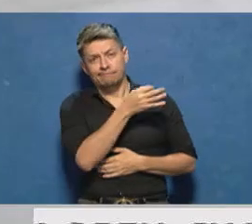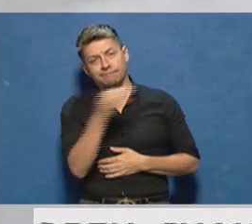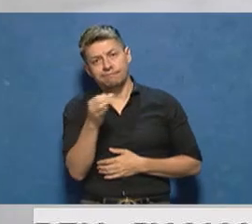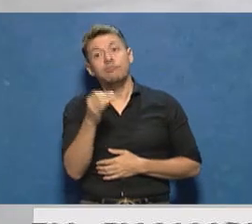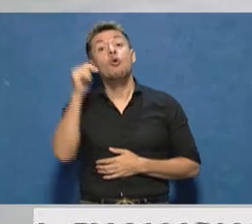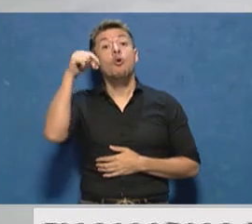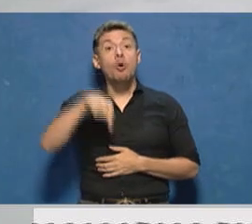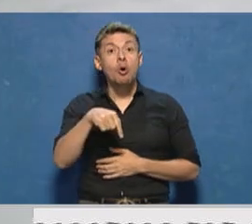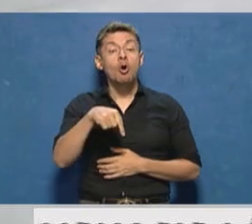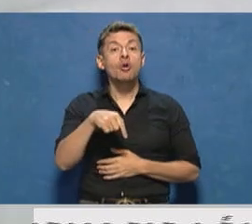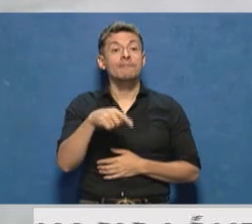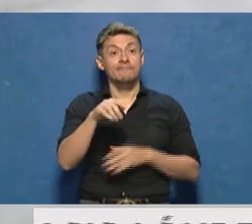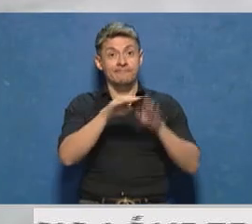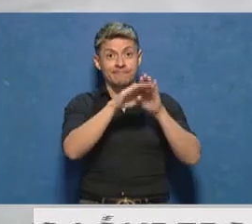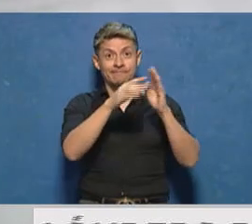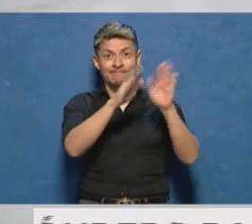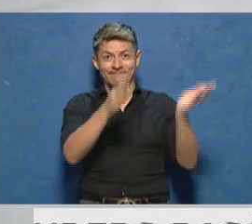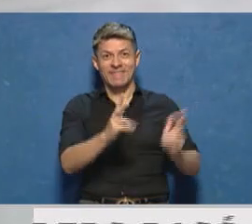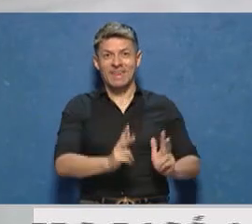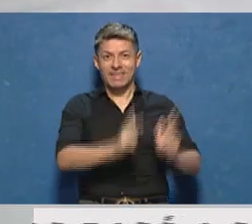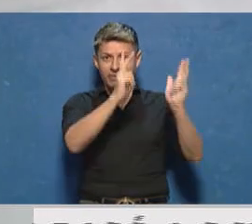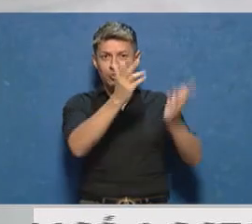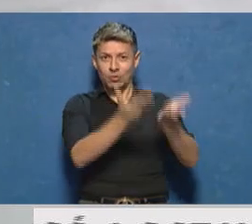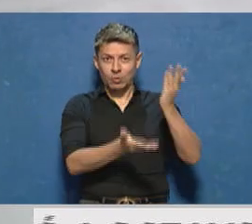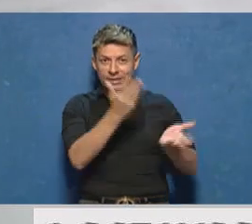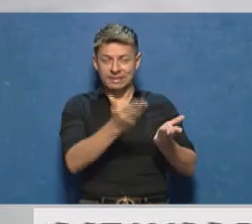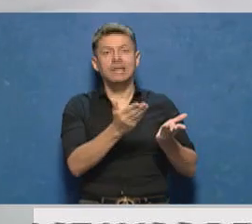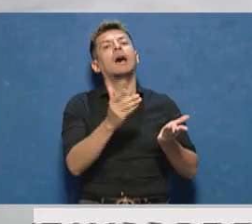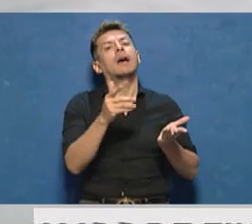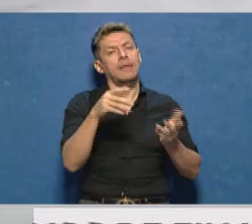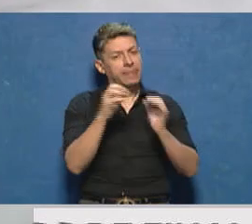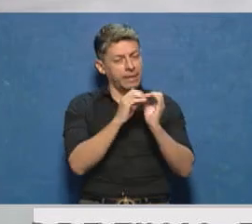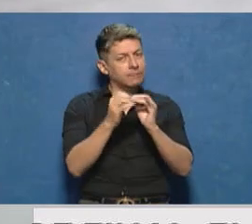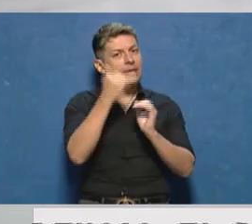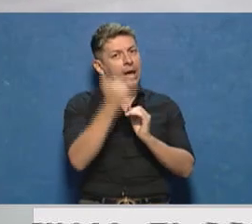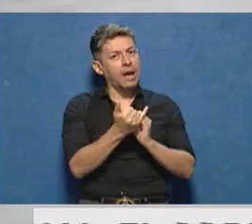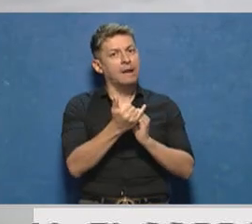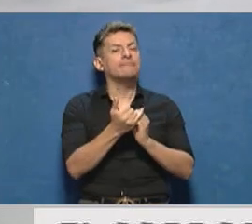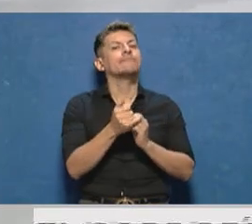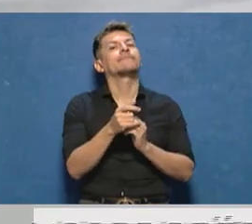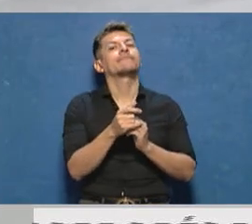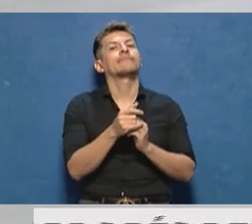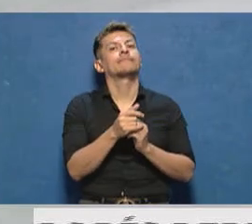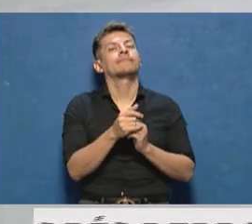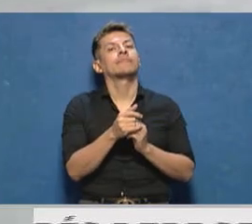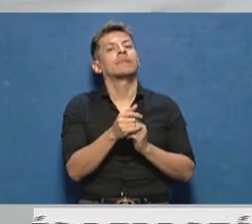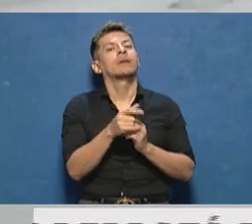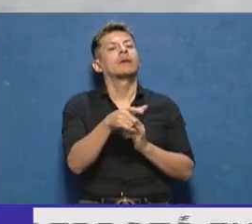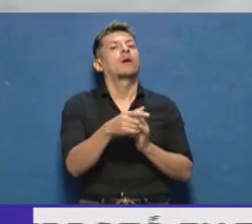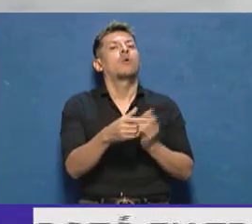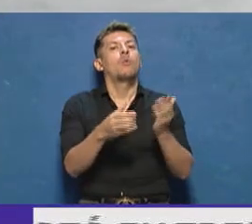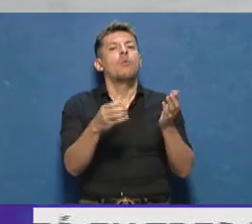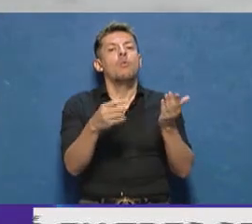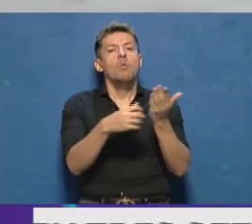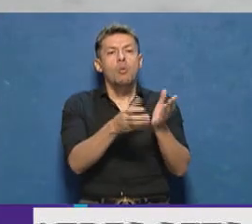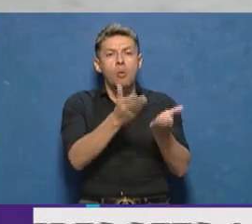En el día de hoy en tribunales habrá una audiencia de control jurisdiccional en el juzgado de garantías número 1 a